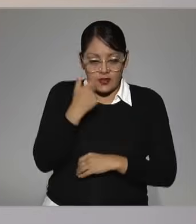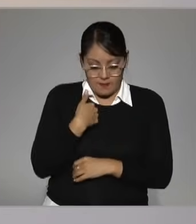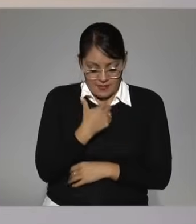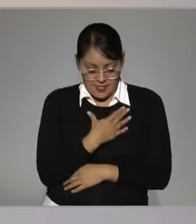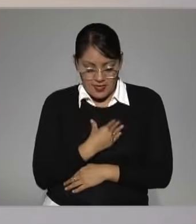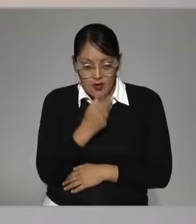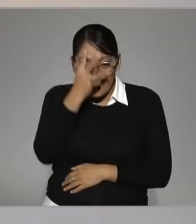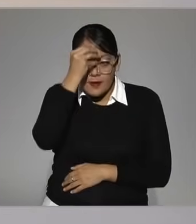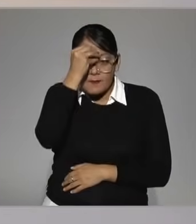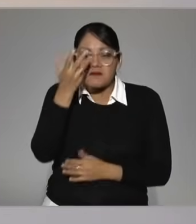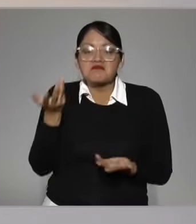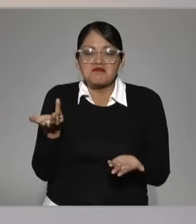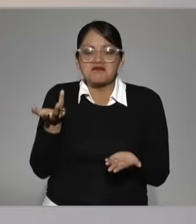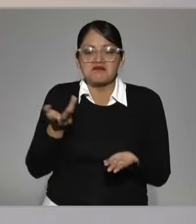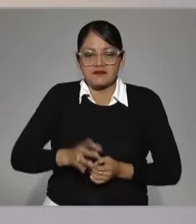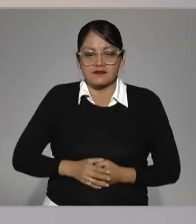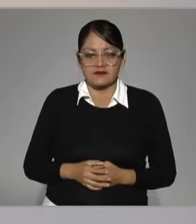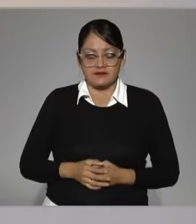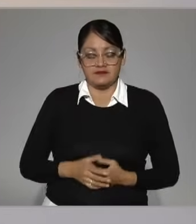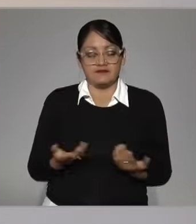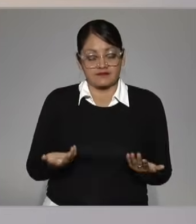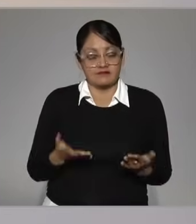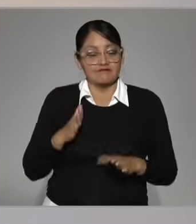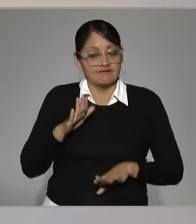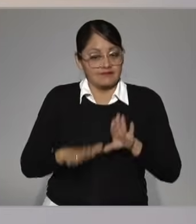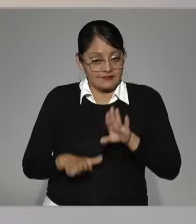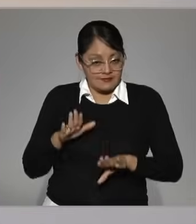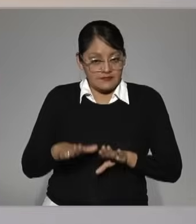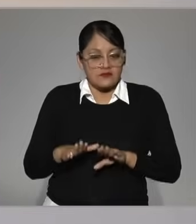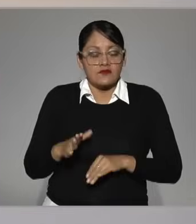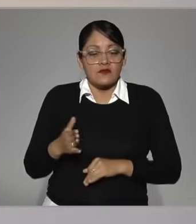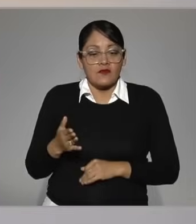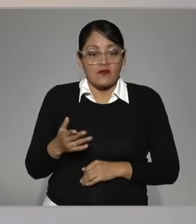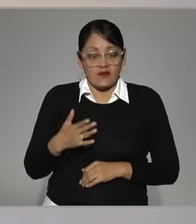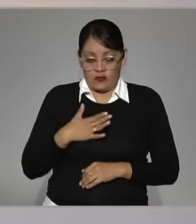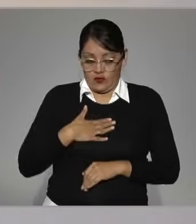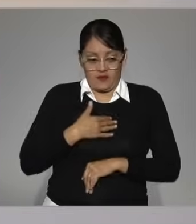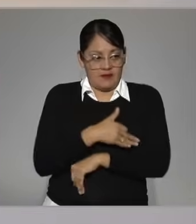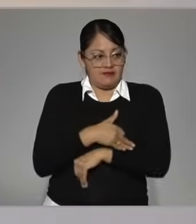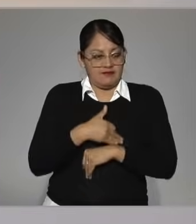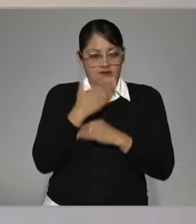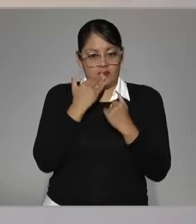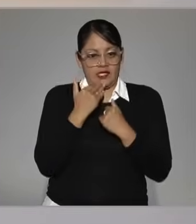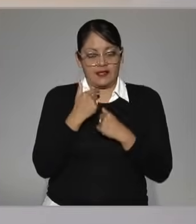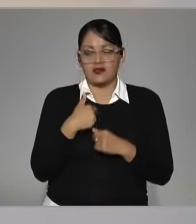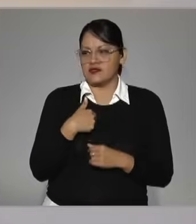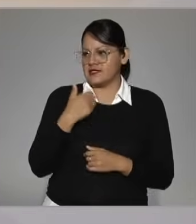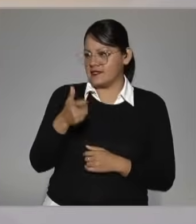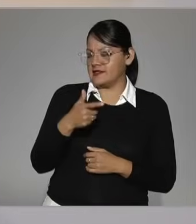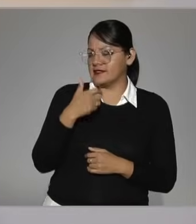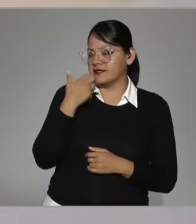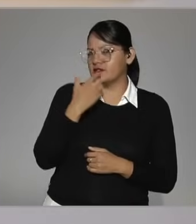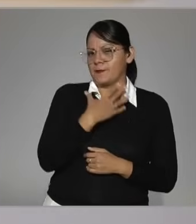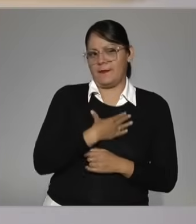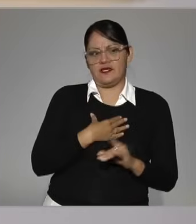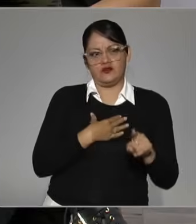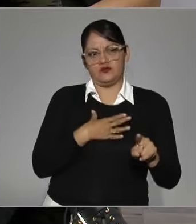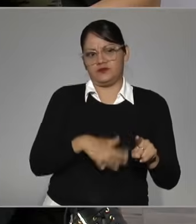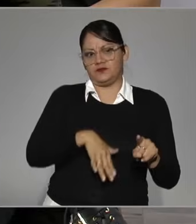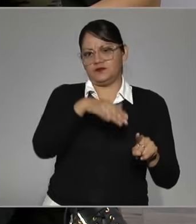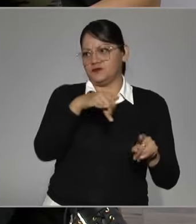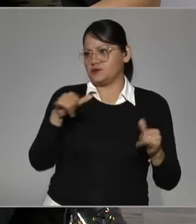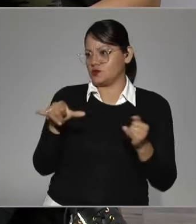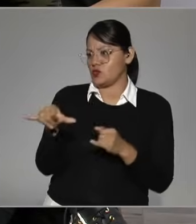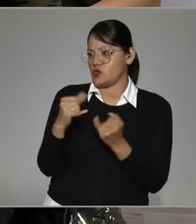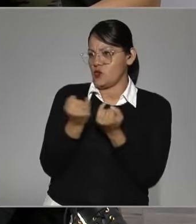hija aprenda de ti? Finalmente, y a veces uno tiene familiares que dicen, quiero que mi hijo crezca igual que tú. Y digo, bueno,